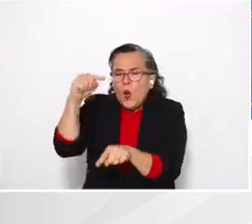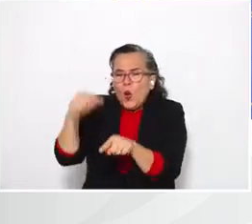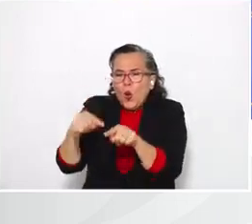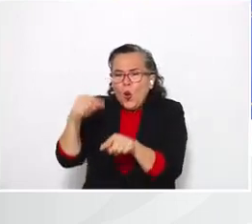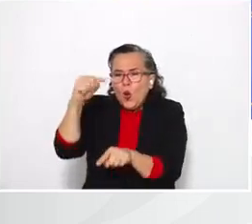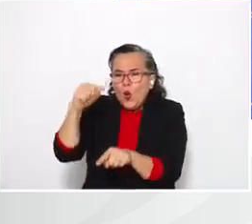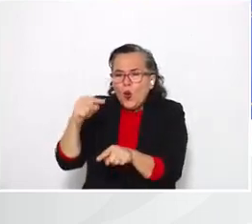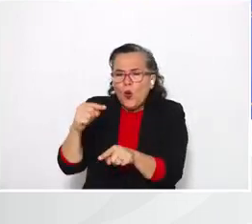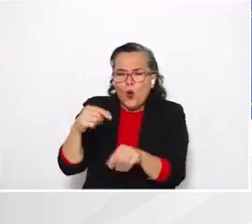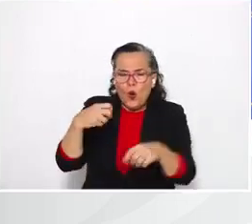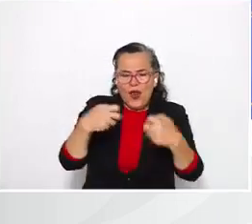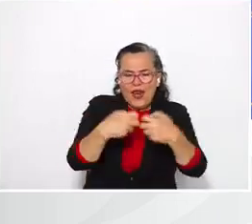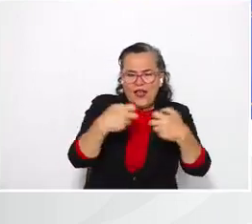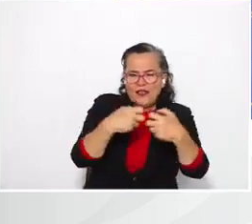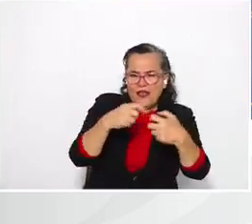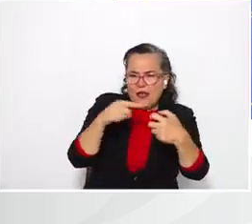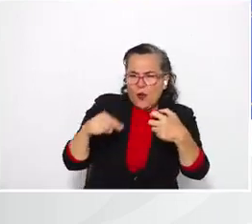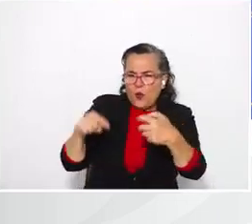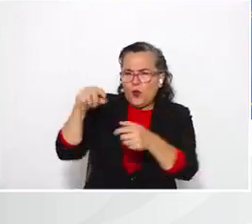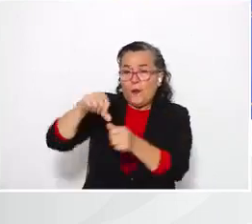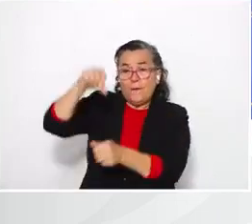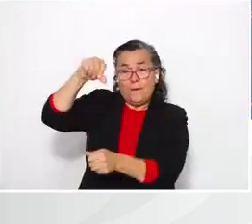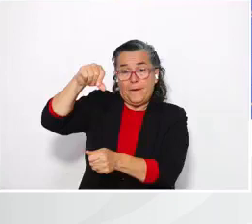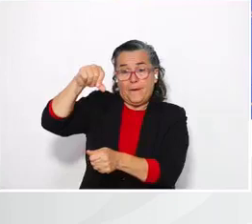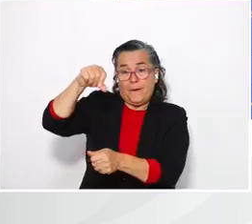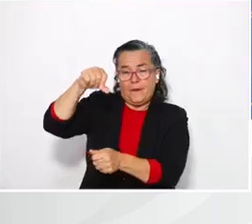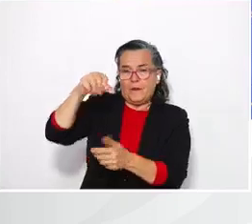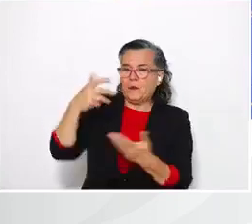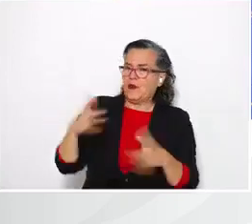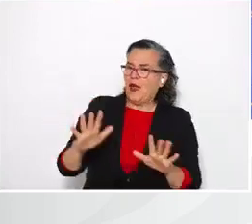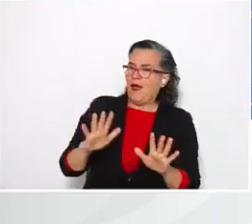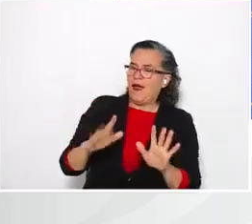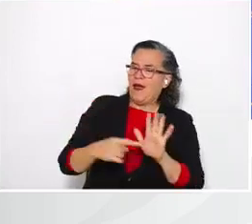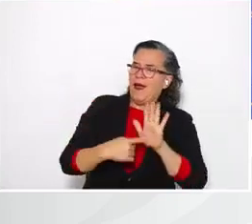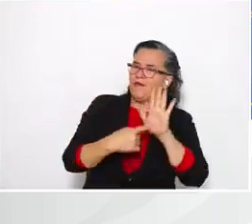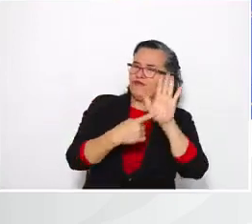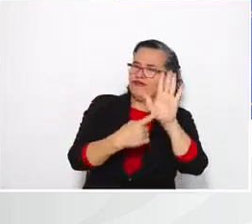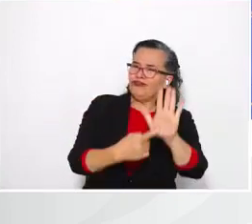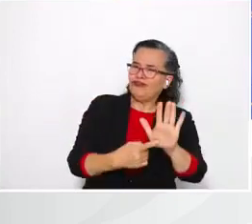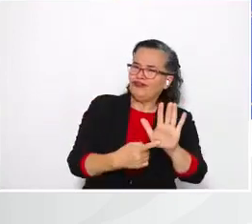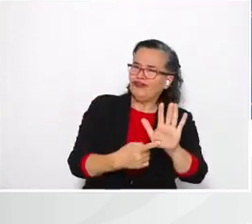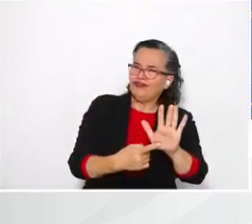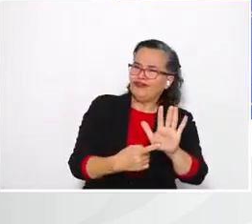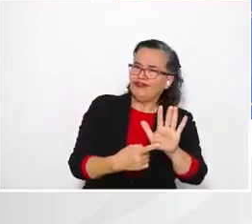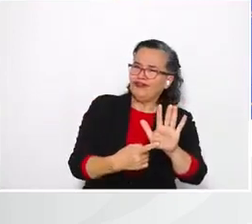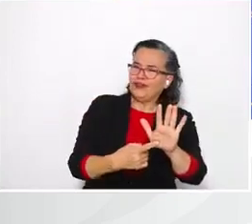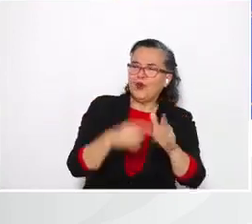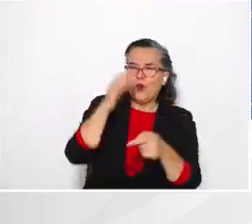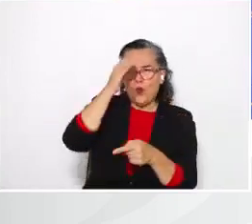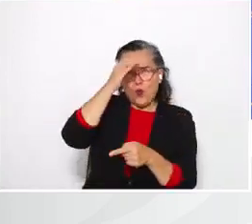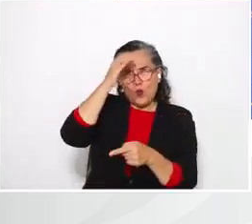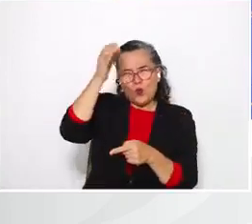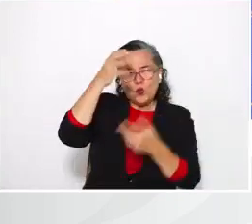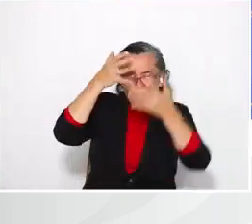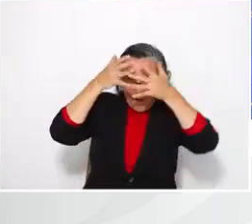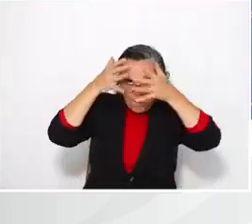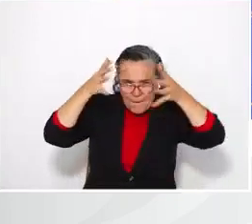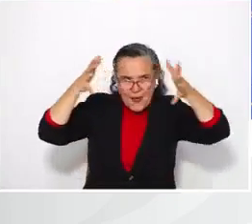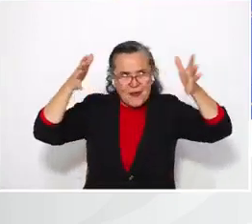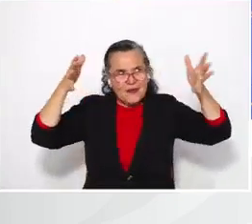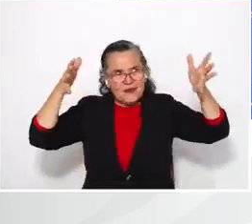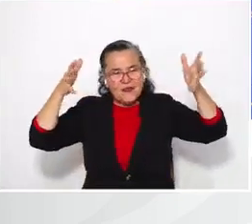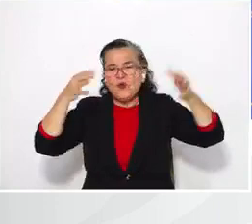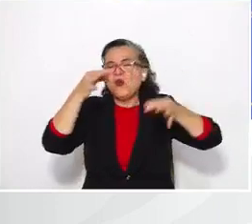la conductividad eléctrica. Ya ponía en evidencia una cultura más amplia que la de un